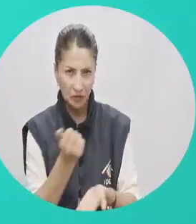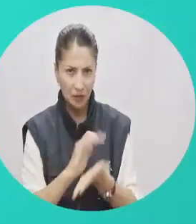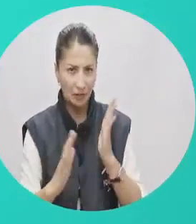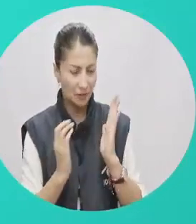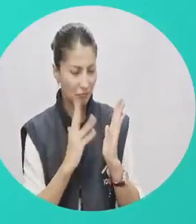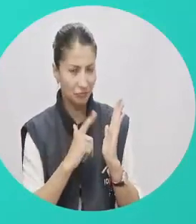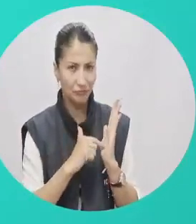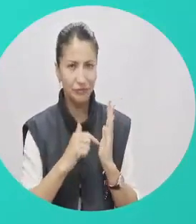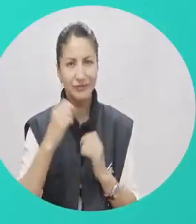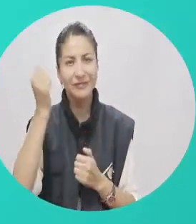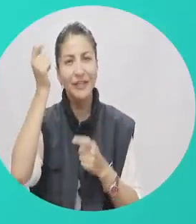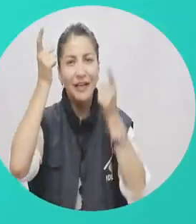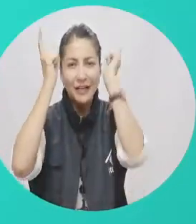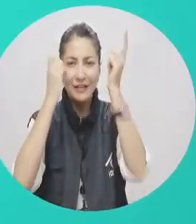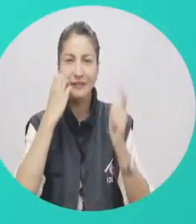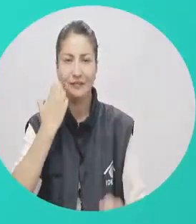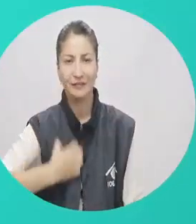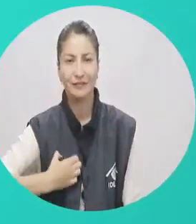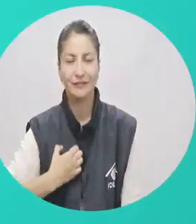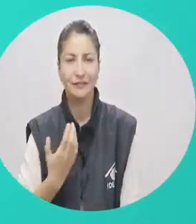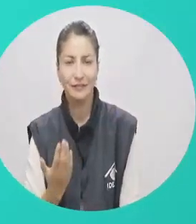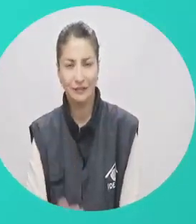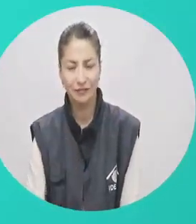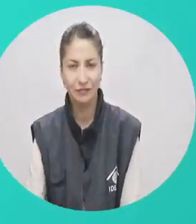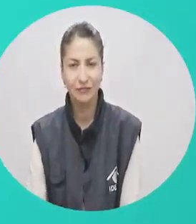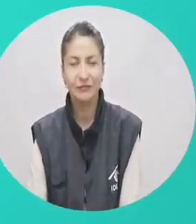gratis para ello webs y android